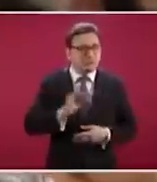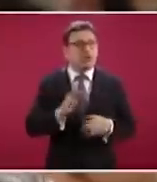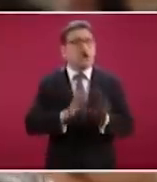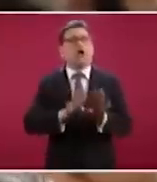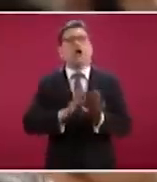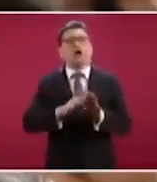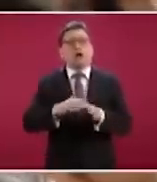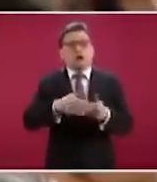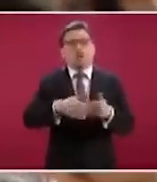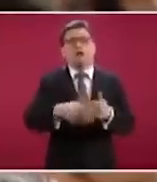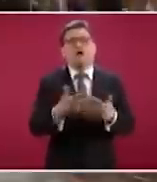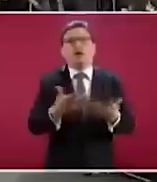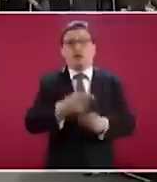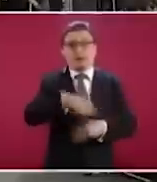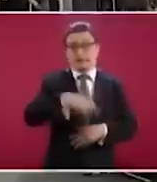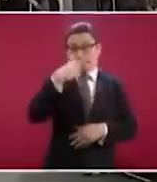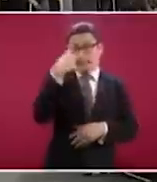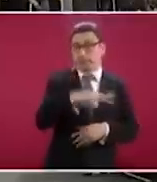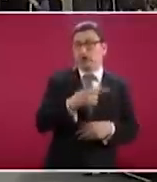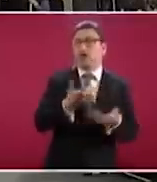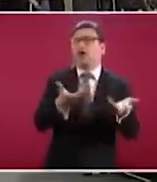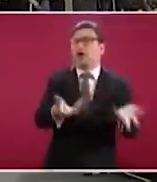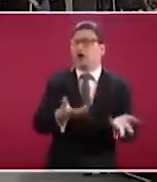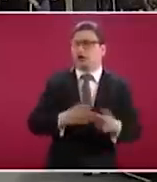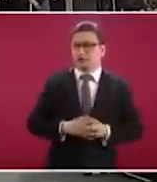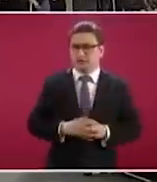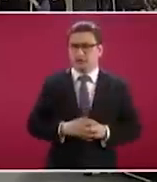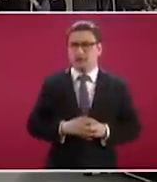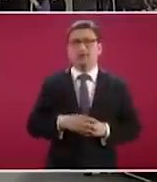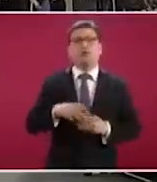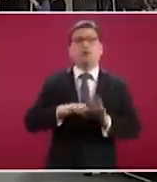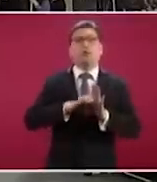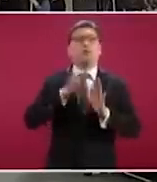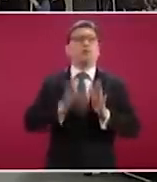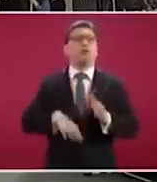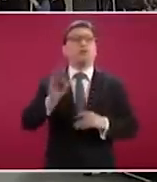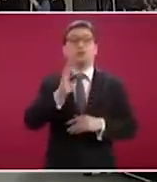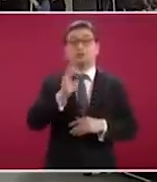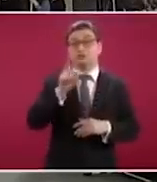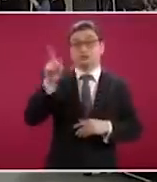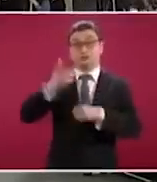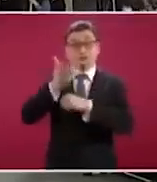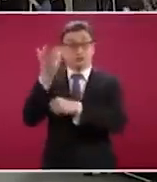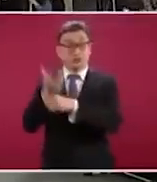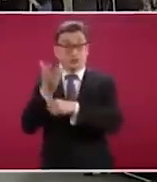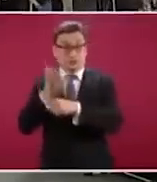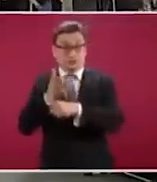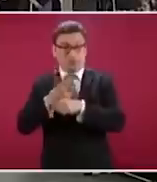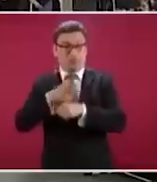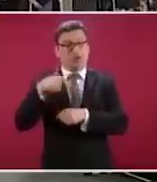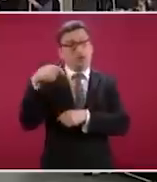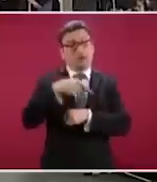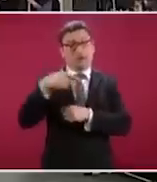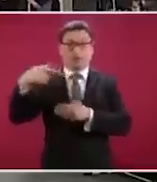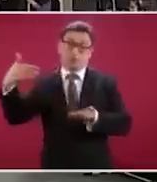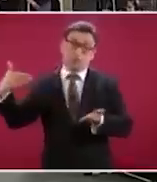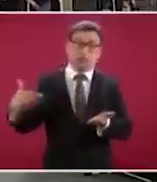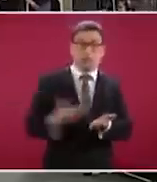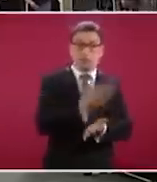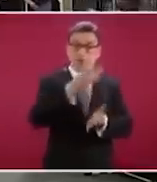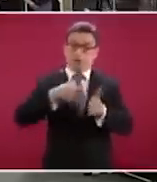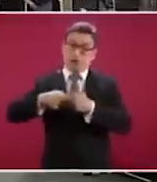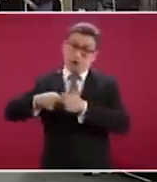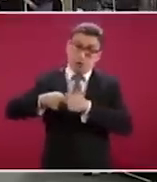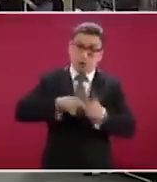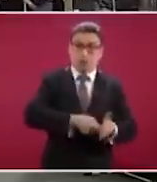¿Cómo va a reaccionar México, presidente, ante un intento de un intervencionismo de